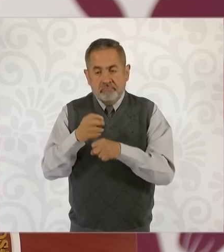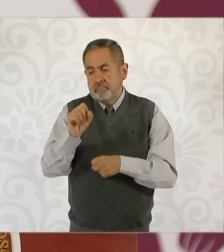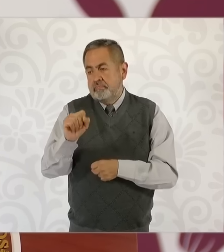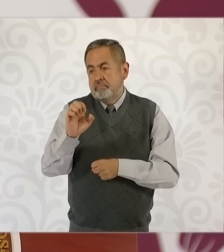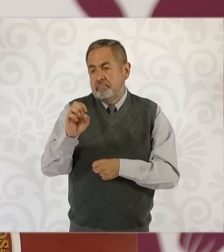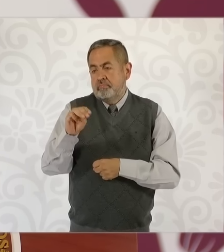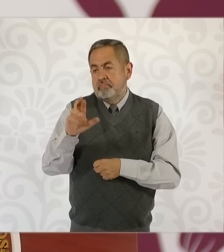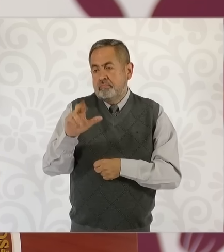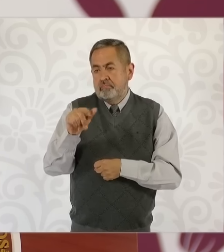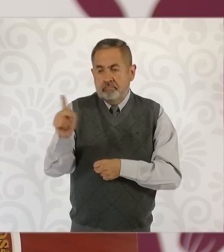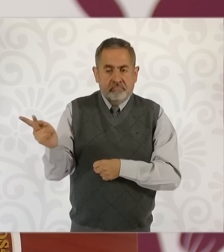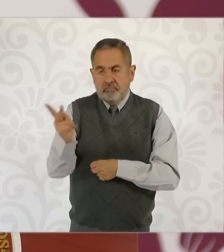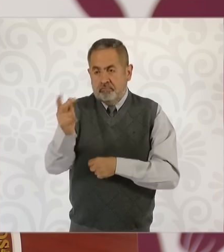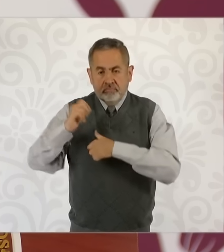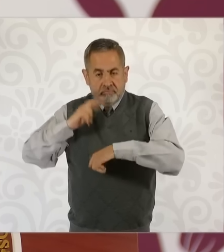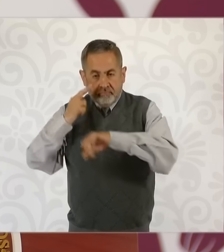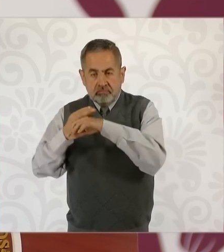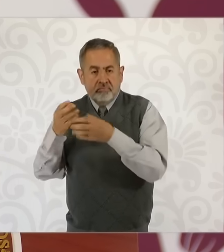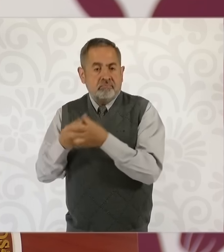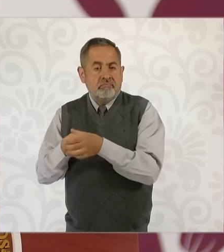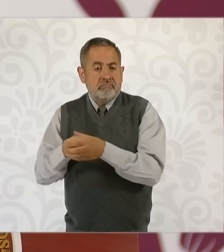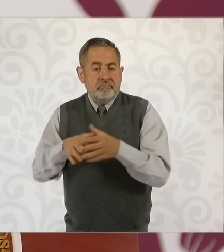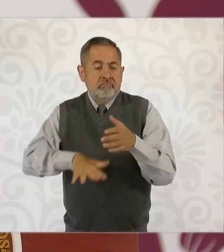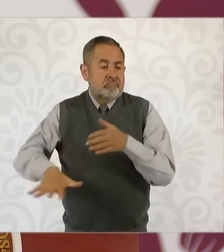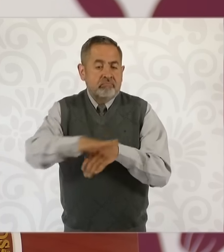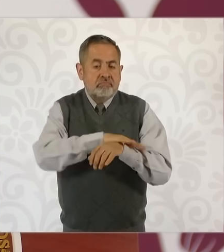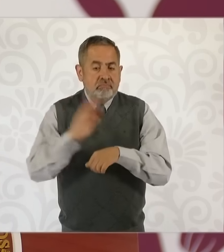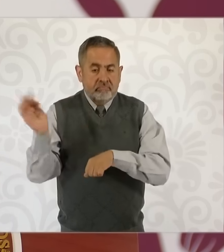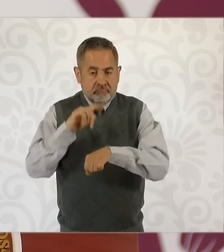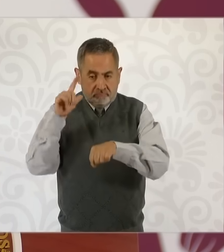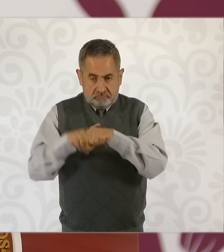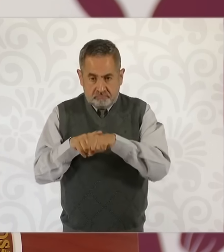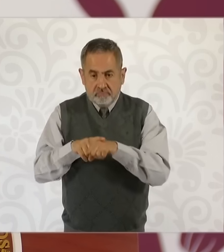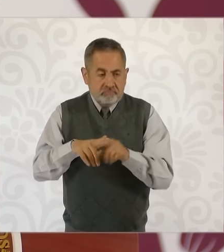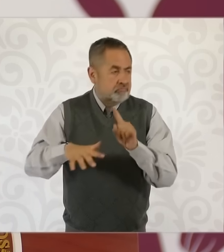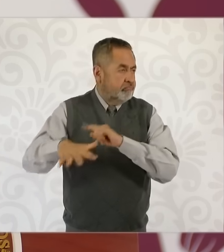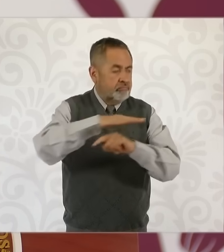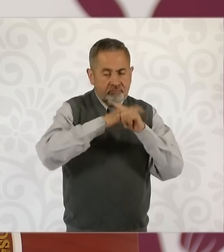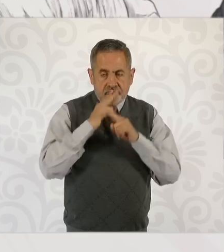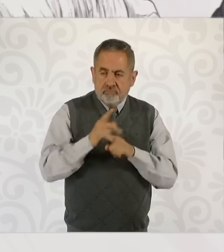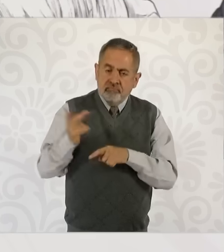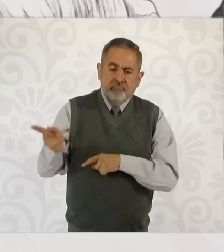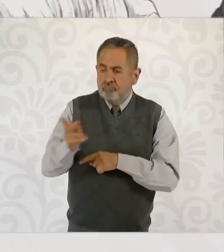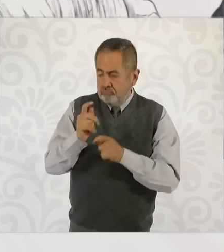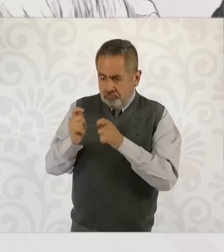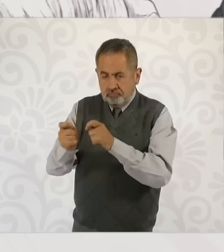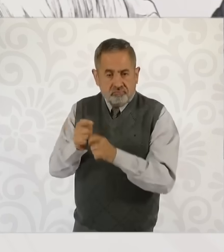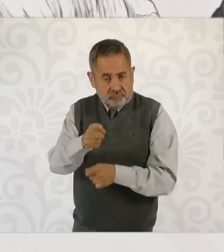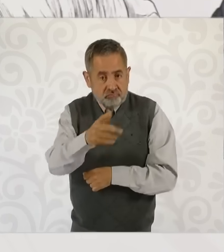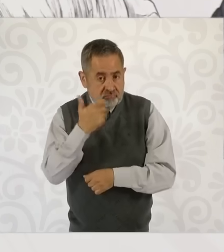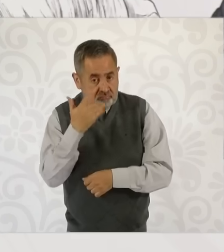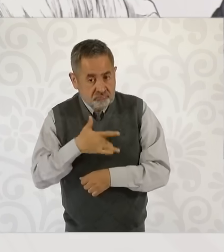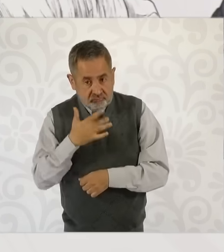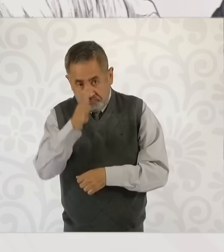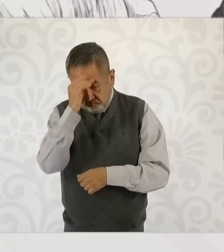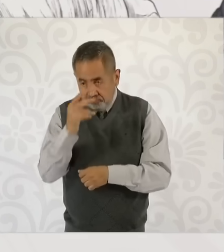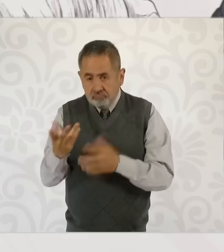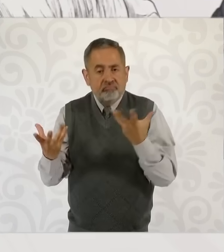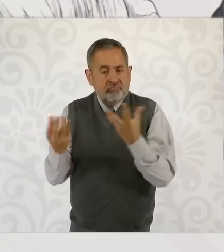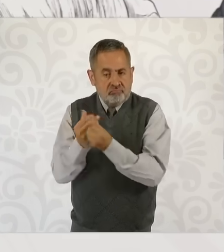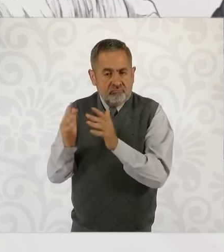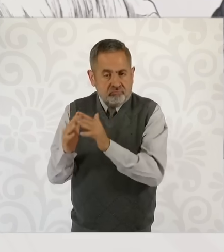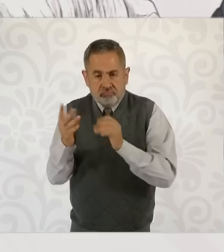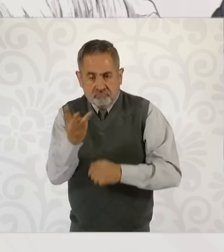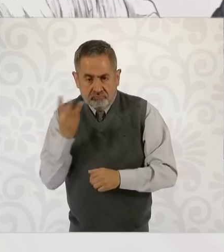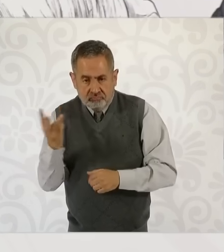las zonas federales como todo lo que tiene que ver con impacto ambiental. Entonces, si te parece, las ponemos en